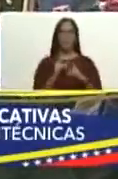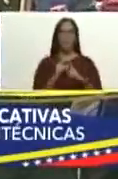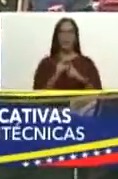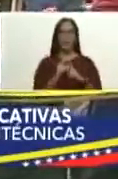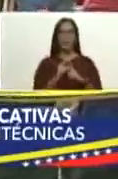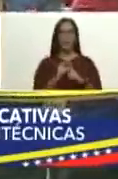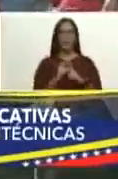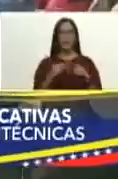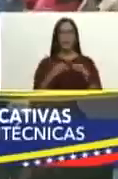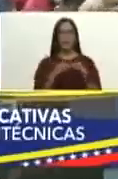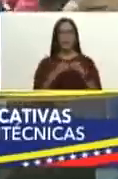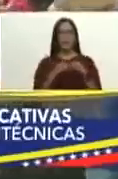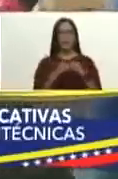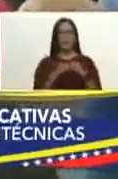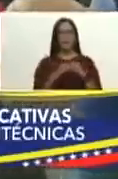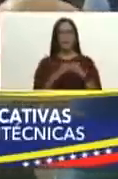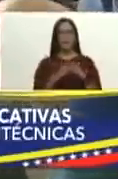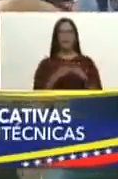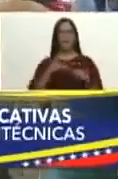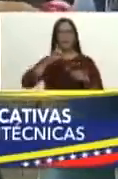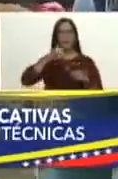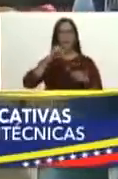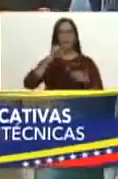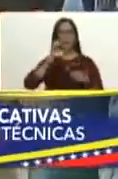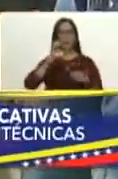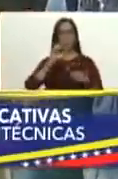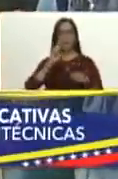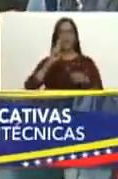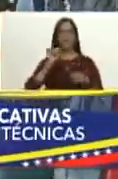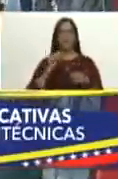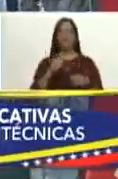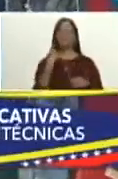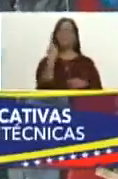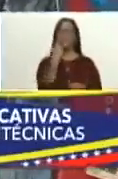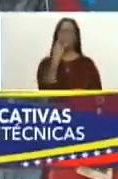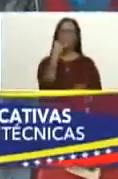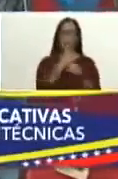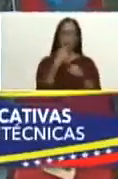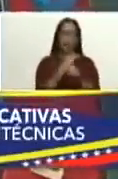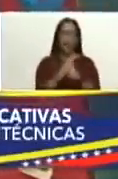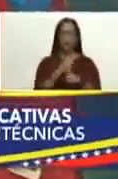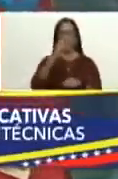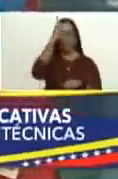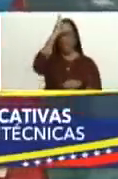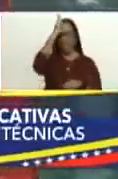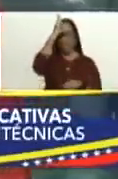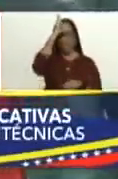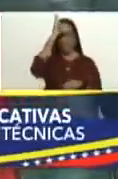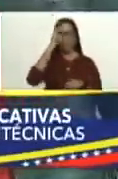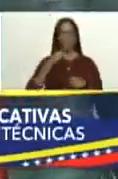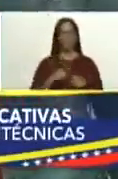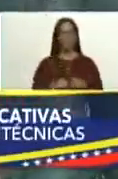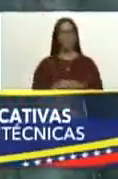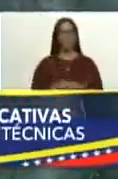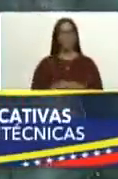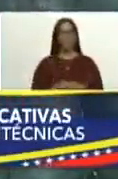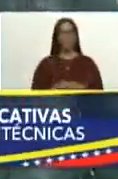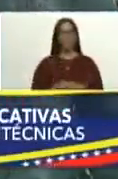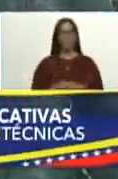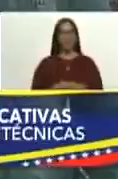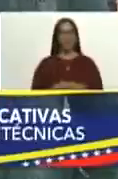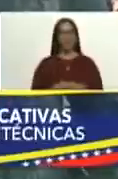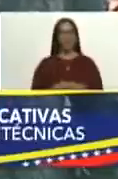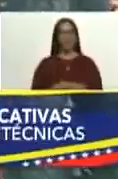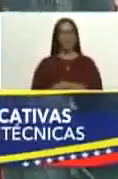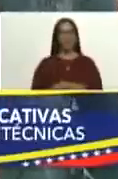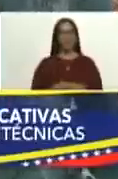al compañero José Uray. Es un trabajador de Falcón, que en el día de hoy